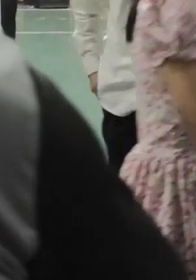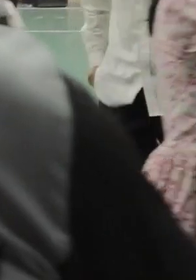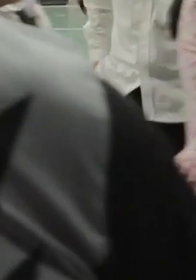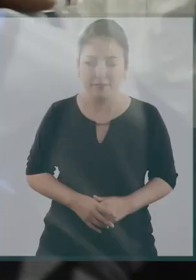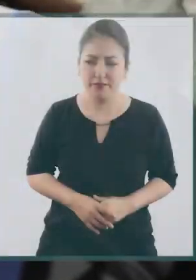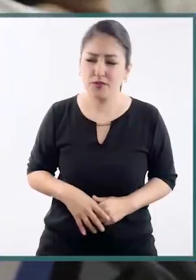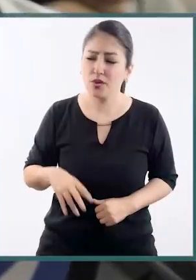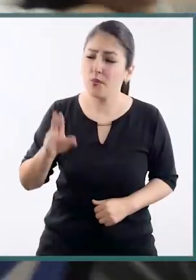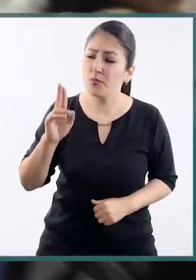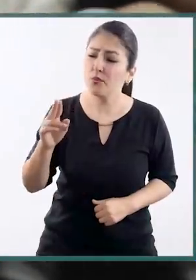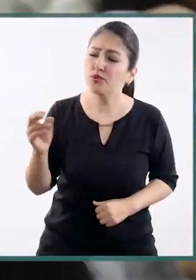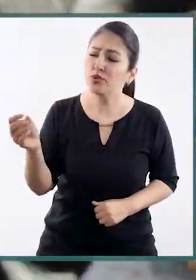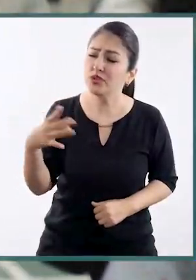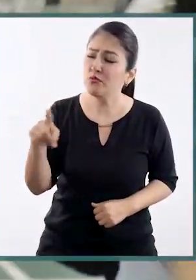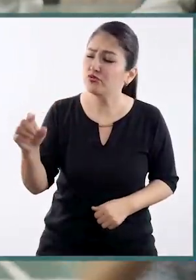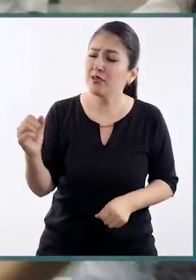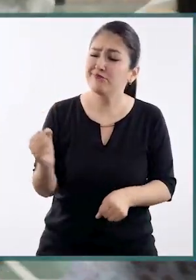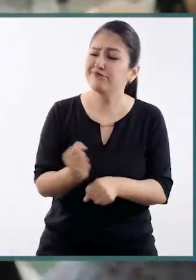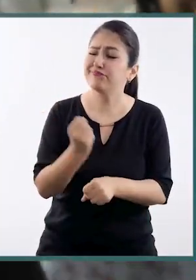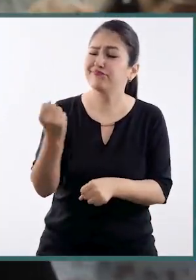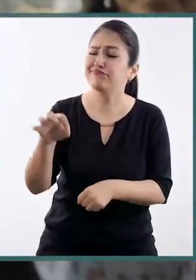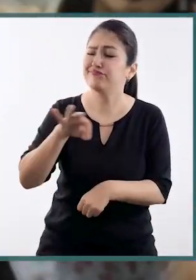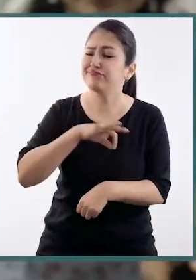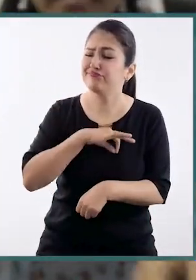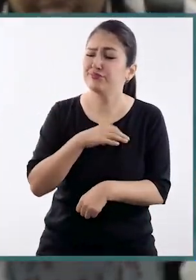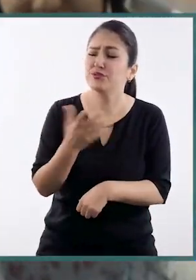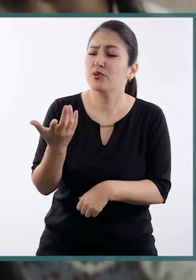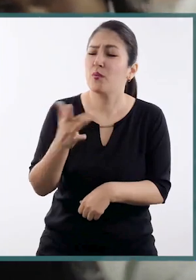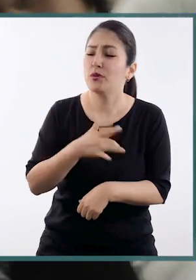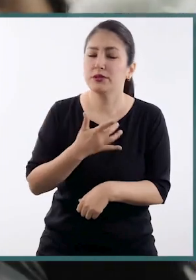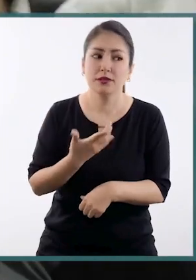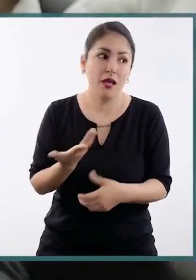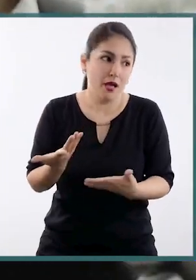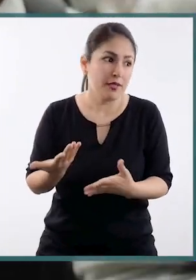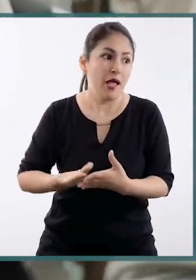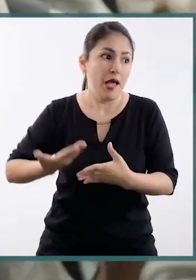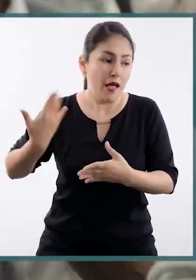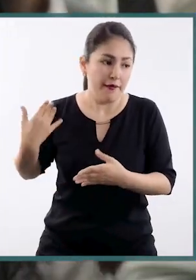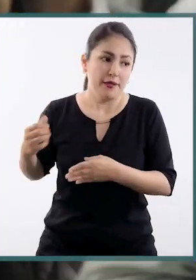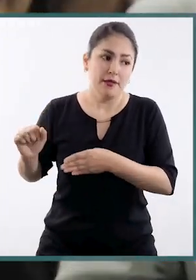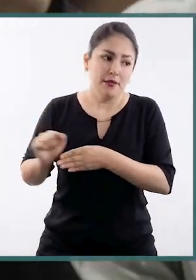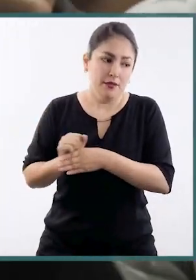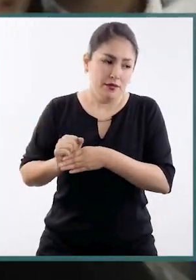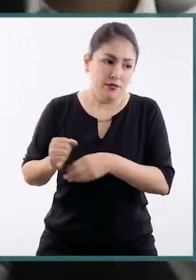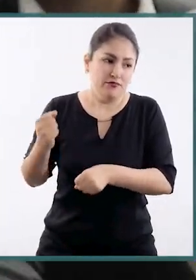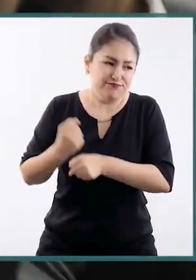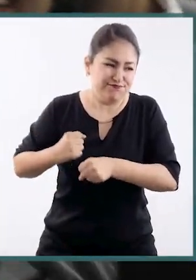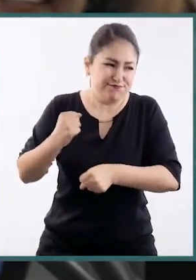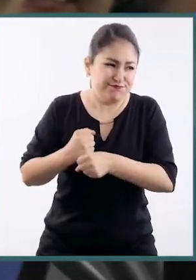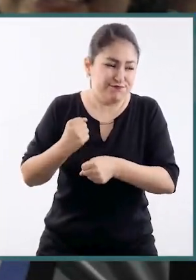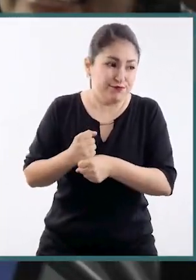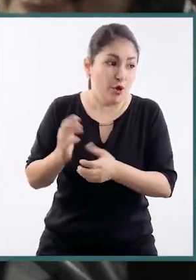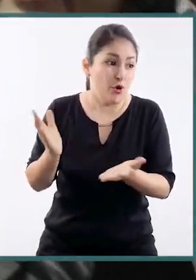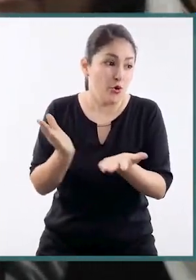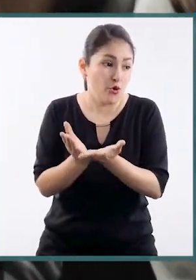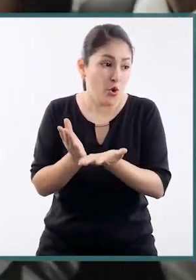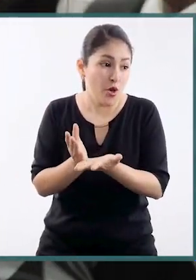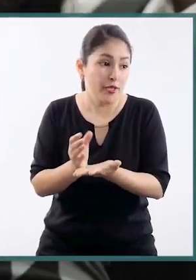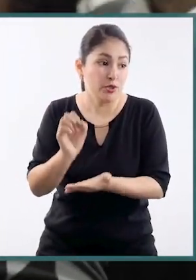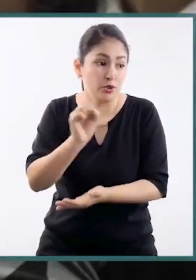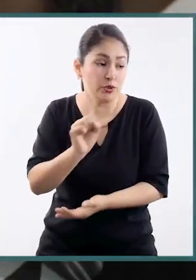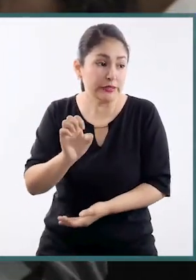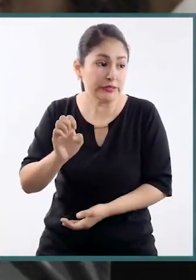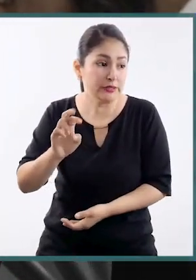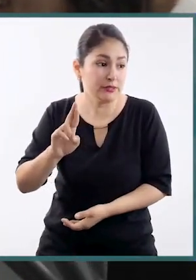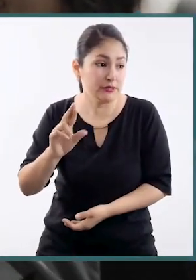Impresiones del triunfo, profe. Sí, bueno, esto es una ardua labor con los jóvenes de la institución educativa Serafín Filomeno. Más